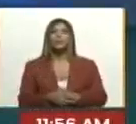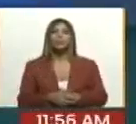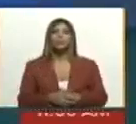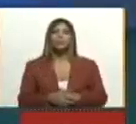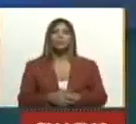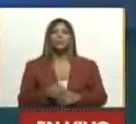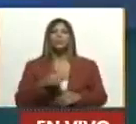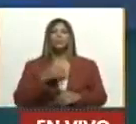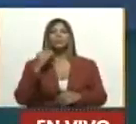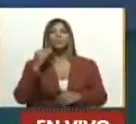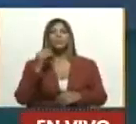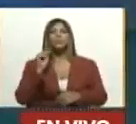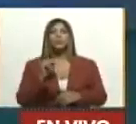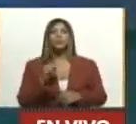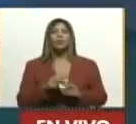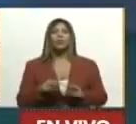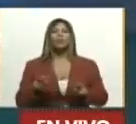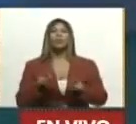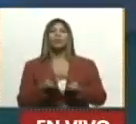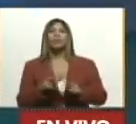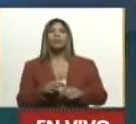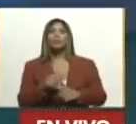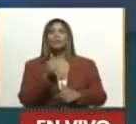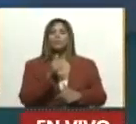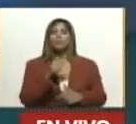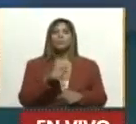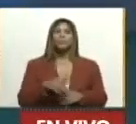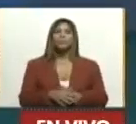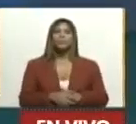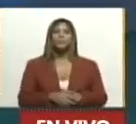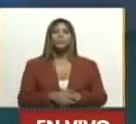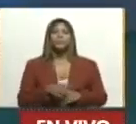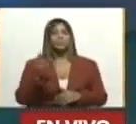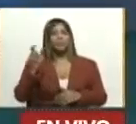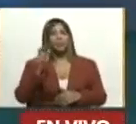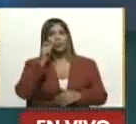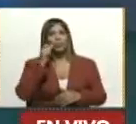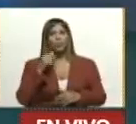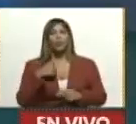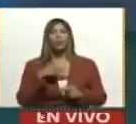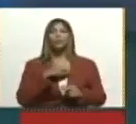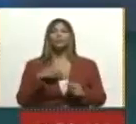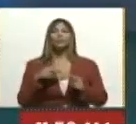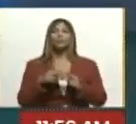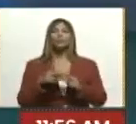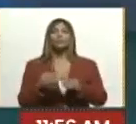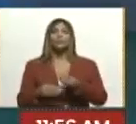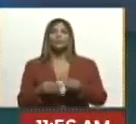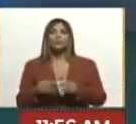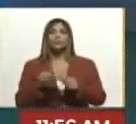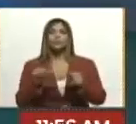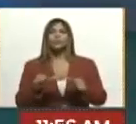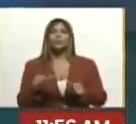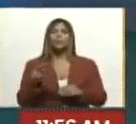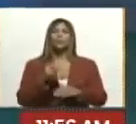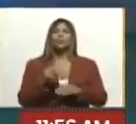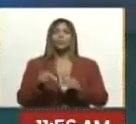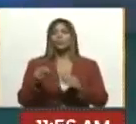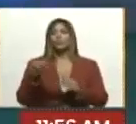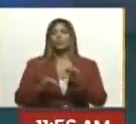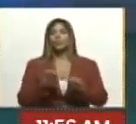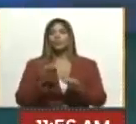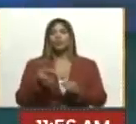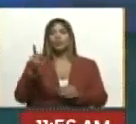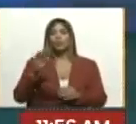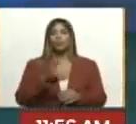Y yo pienso que ahí es donde está el valor de la resistencia de Alex. Porque nosotros conocemos lo que es capaz de hacer el sistema judicial norteamericano